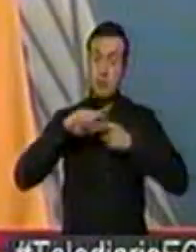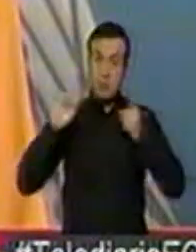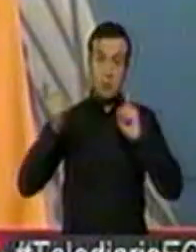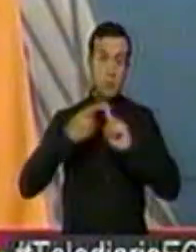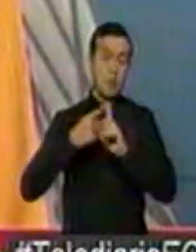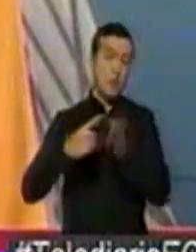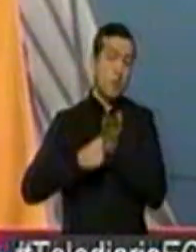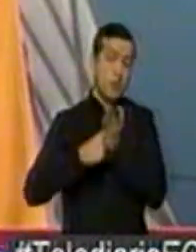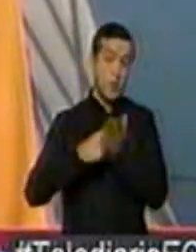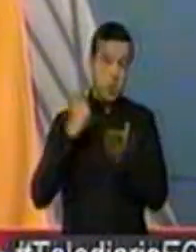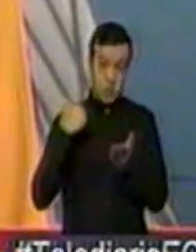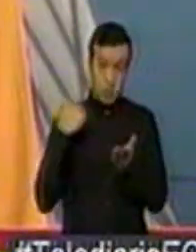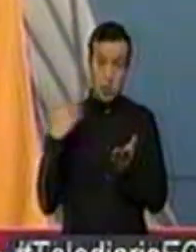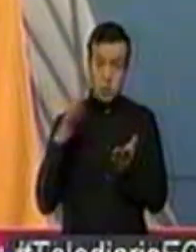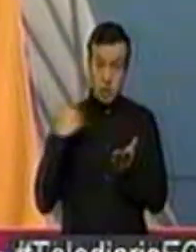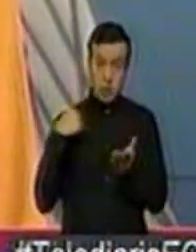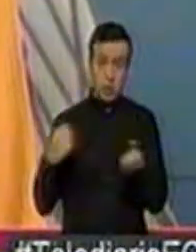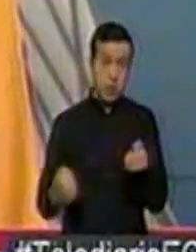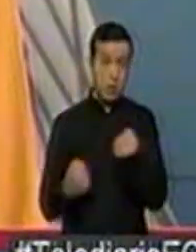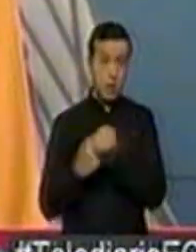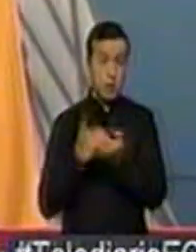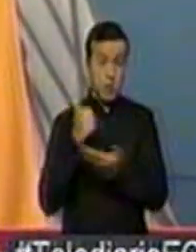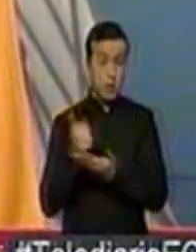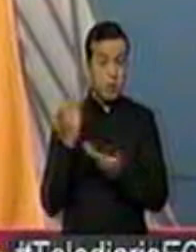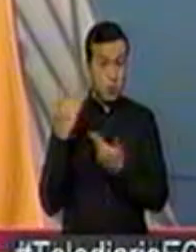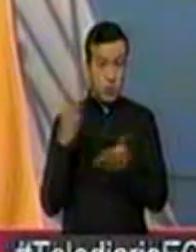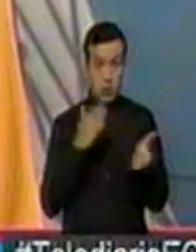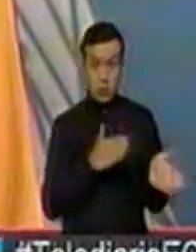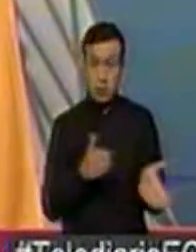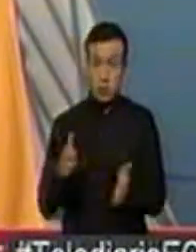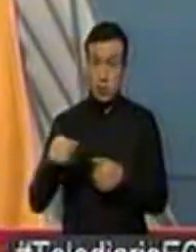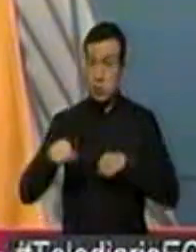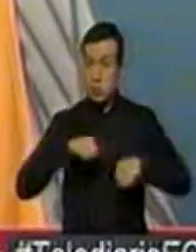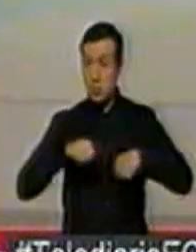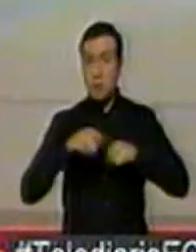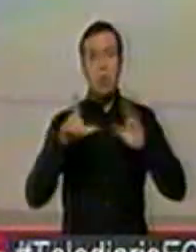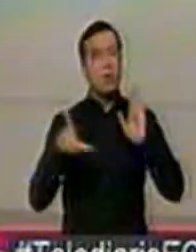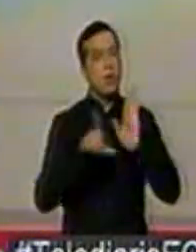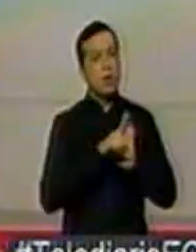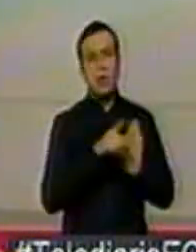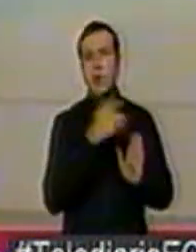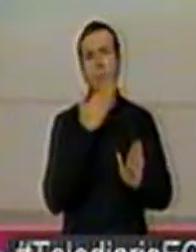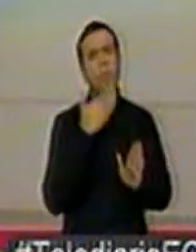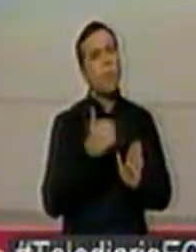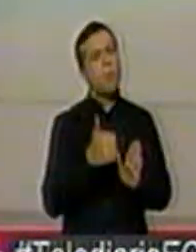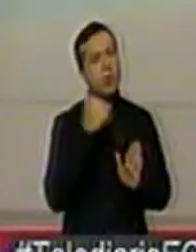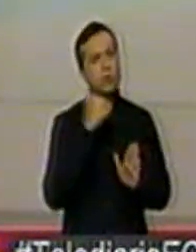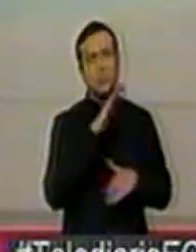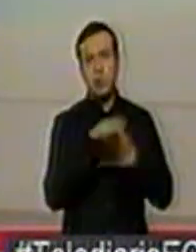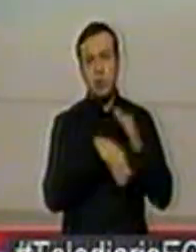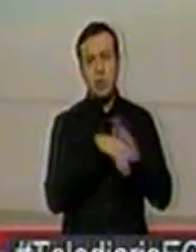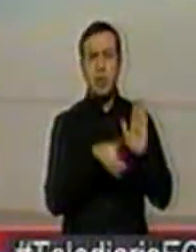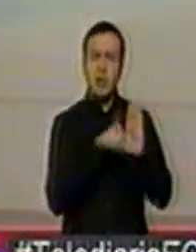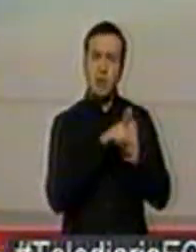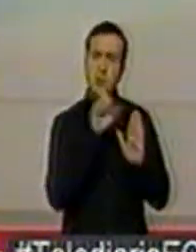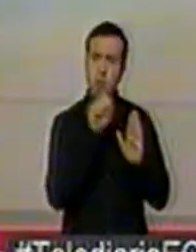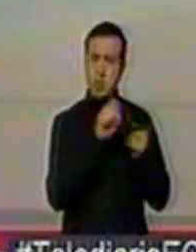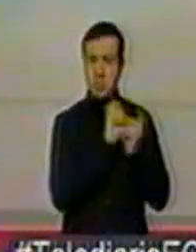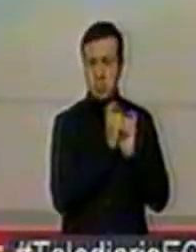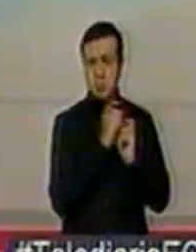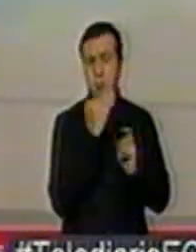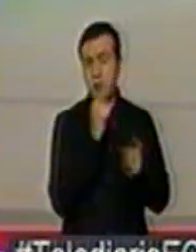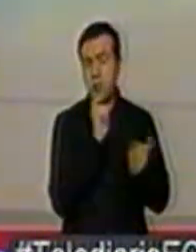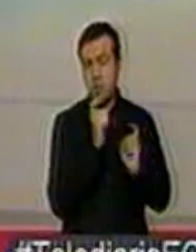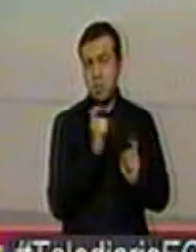hay el apoyo necesario se ha conseguido ya se ha podido hacer esta gestión la ley de vuelo toda la y puede ser perfectible y mejorada